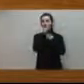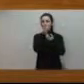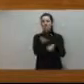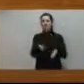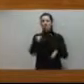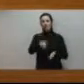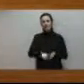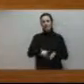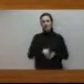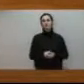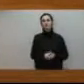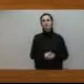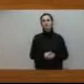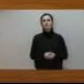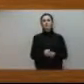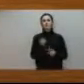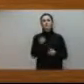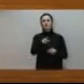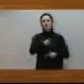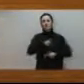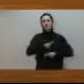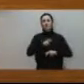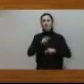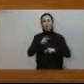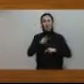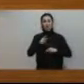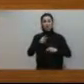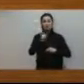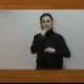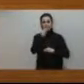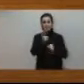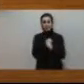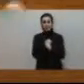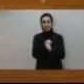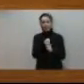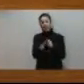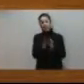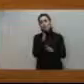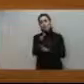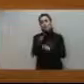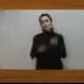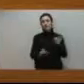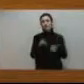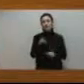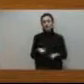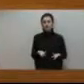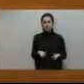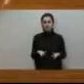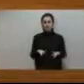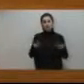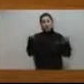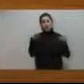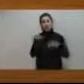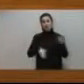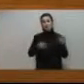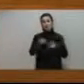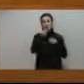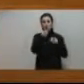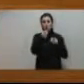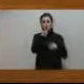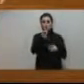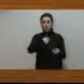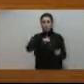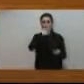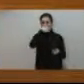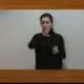hoy. Usted me va a decir que actuaron correctamente, que fueron a la Fiscalía. Hombre, ¿qué nos van a decir? Lo están contando en el periódico ya, si nosotros somos los que hemos